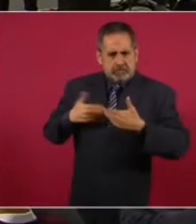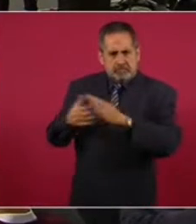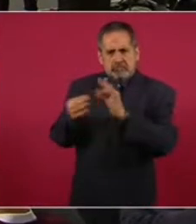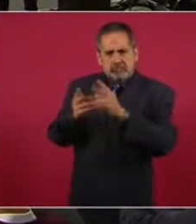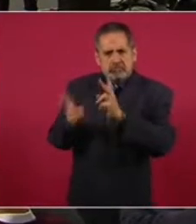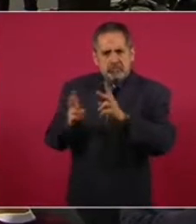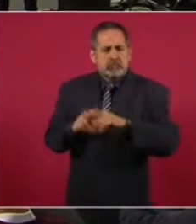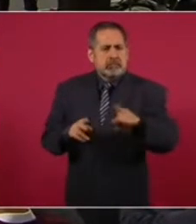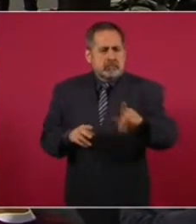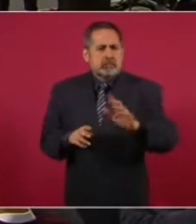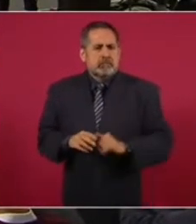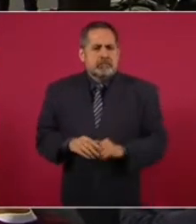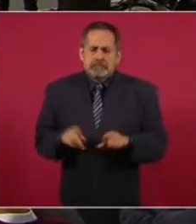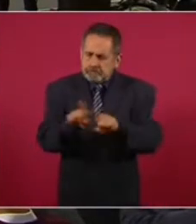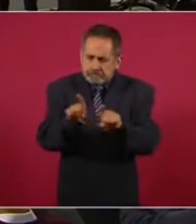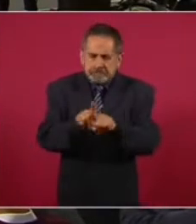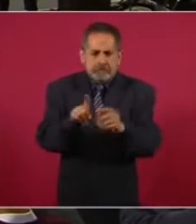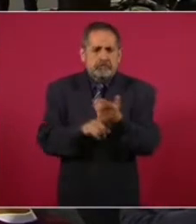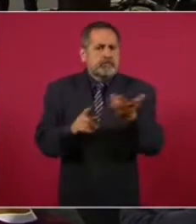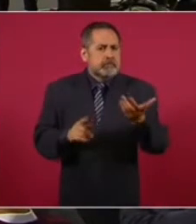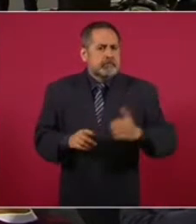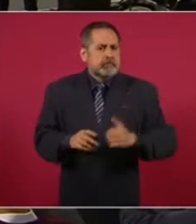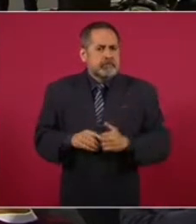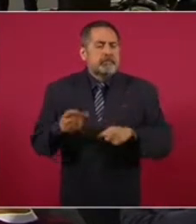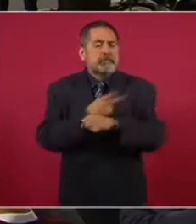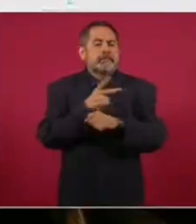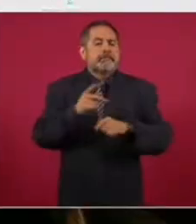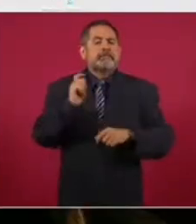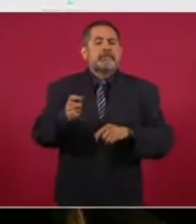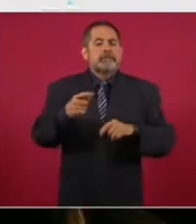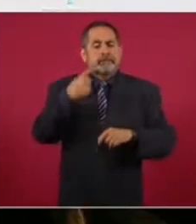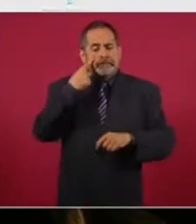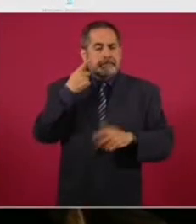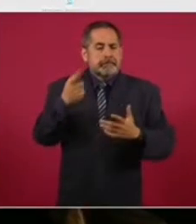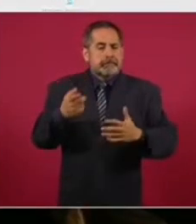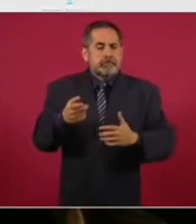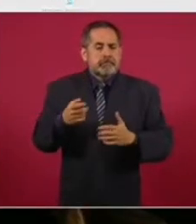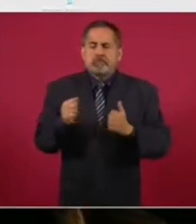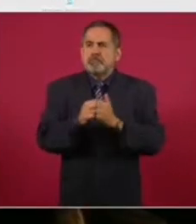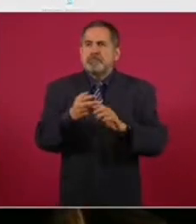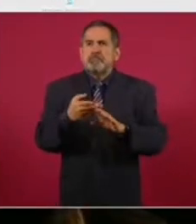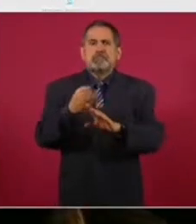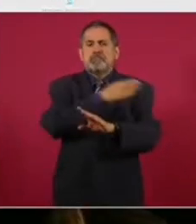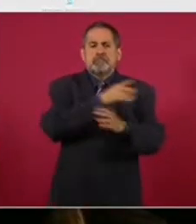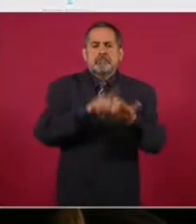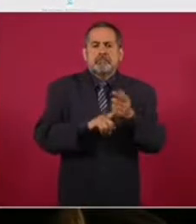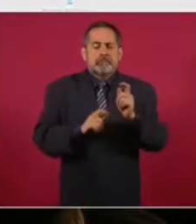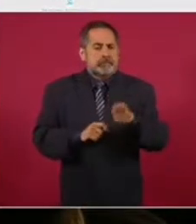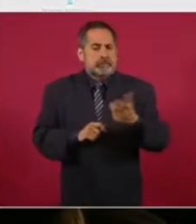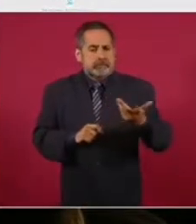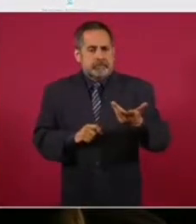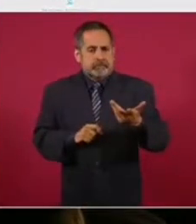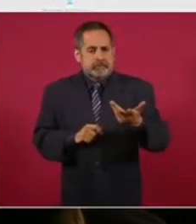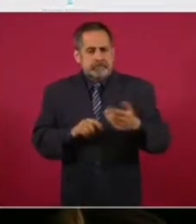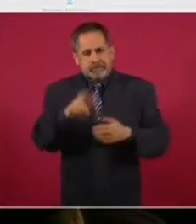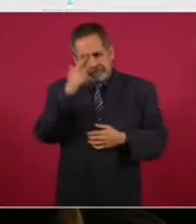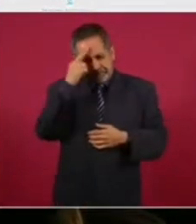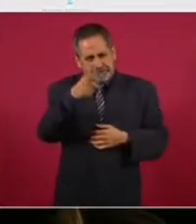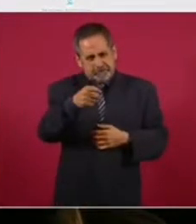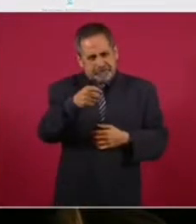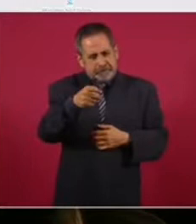pues es lo mismo, eso es lo mismo que pasaba con la caída